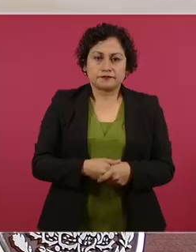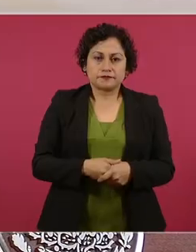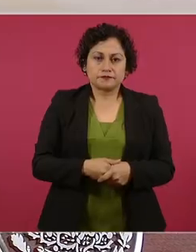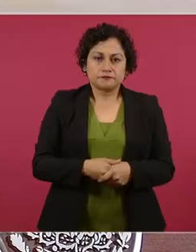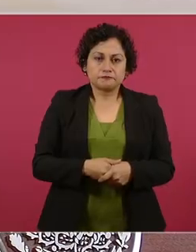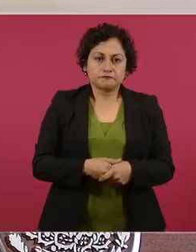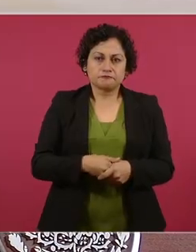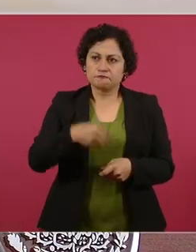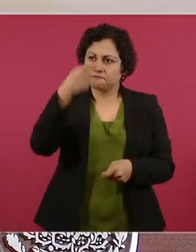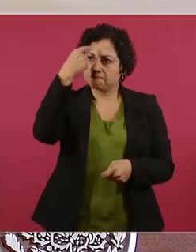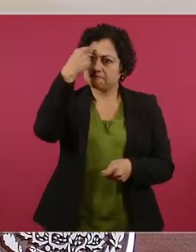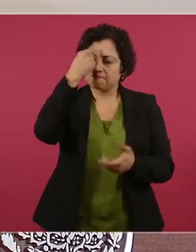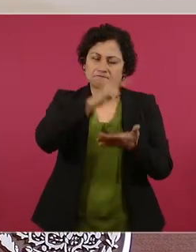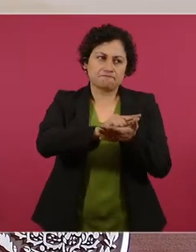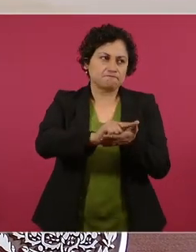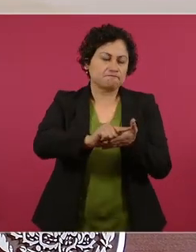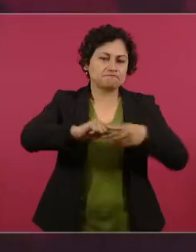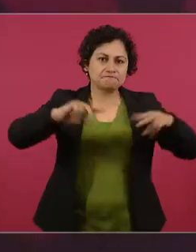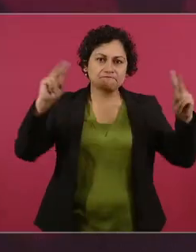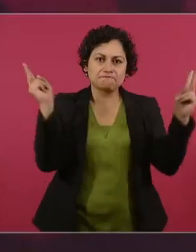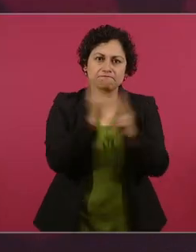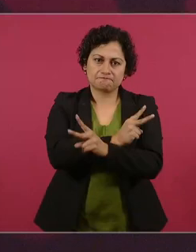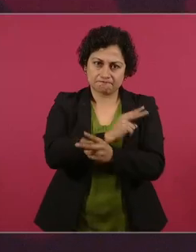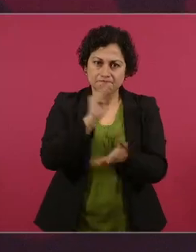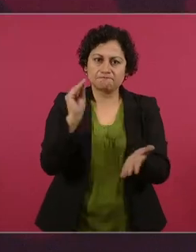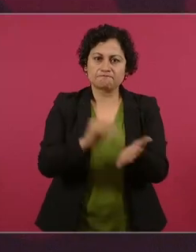muy fresca,